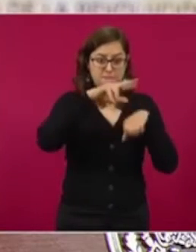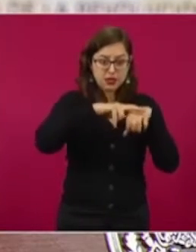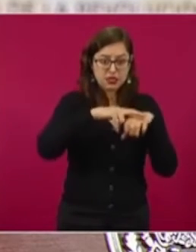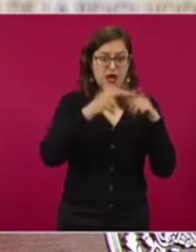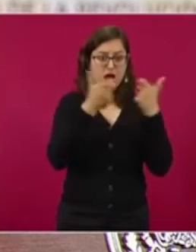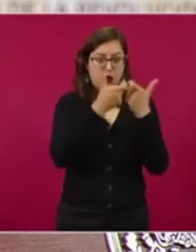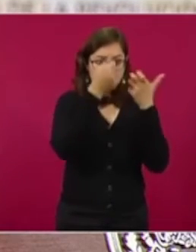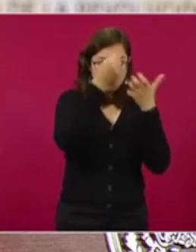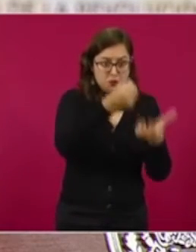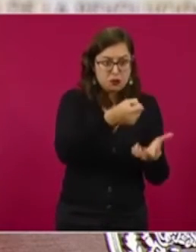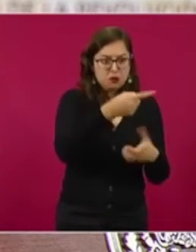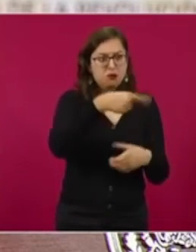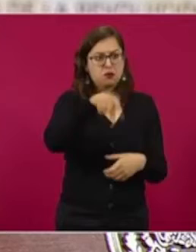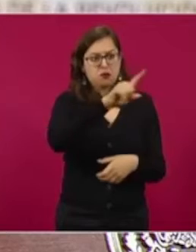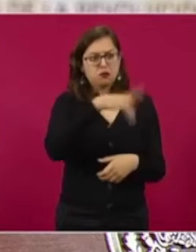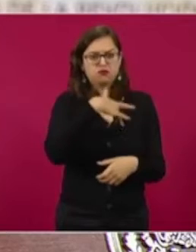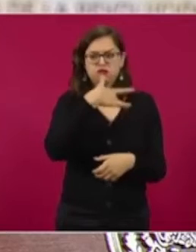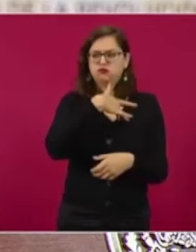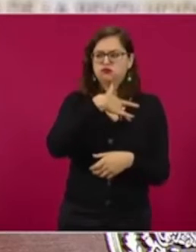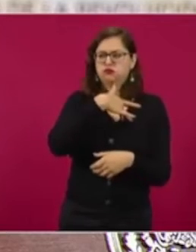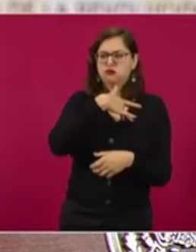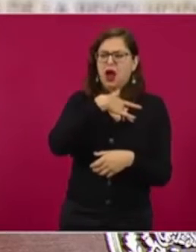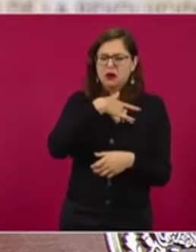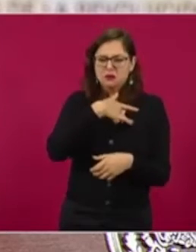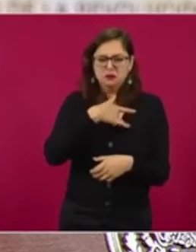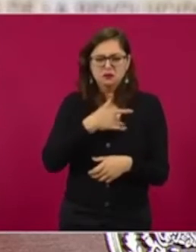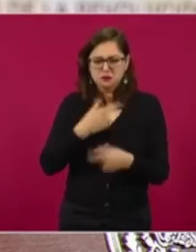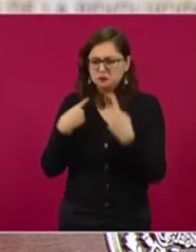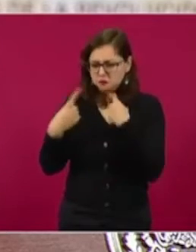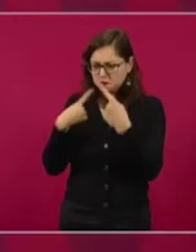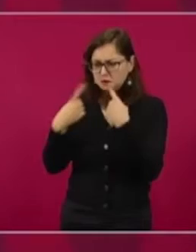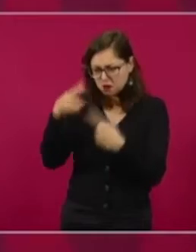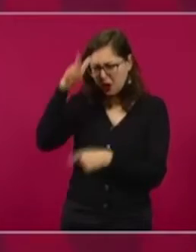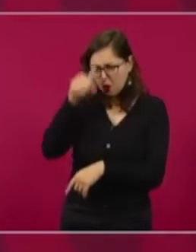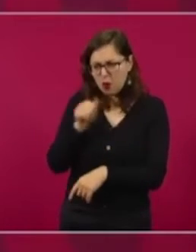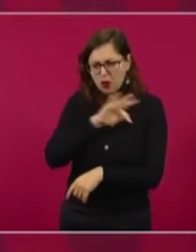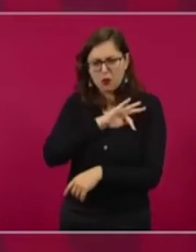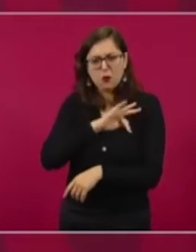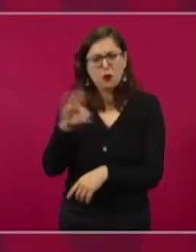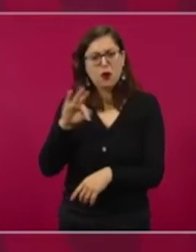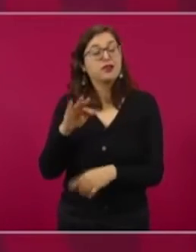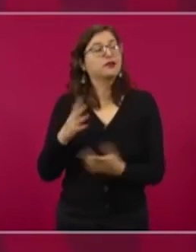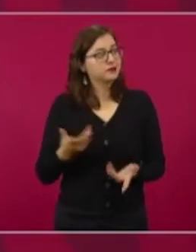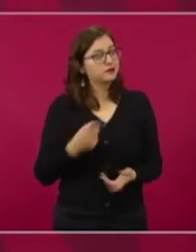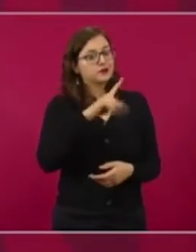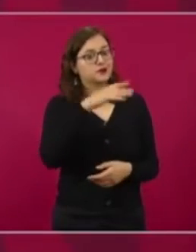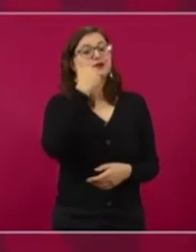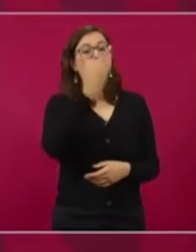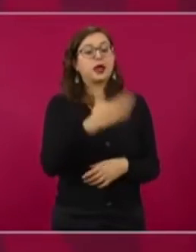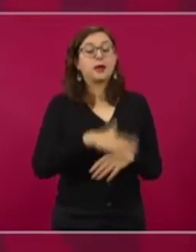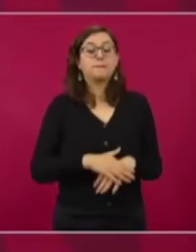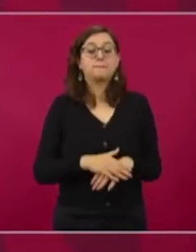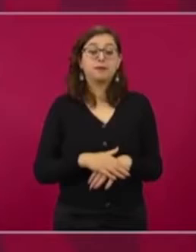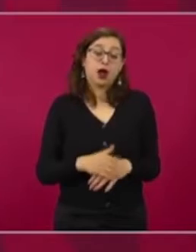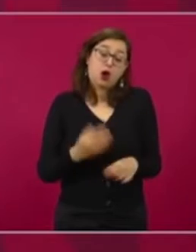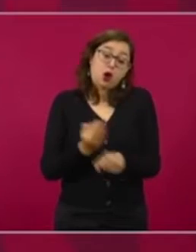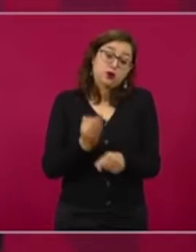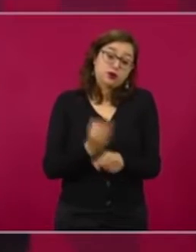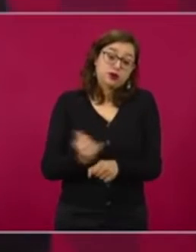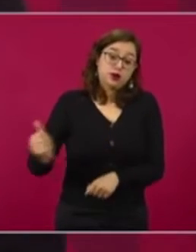llegar a acuerdos. Aquí aprovecho para hacer un llamado al Fondo Monetario